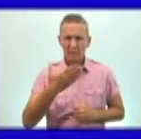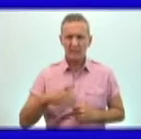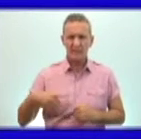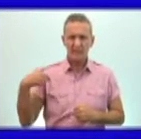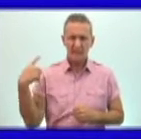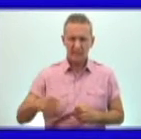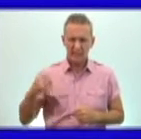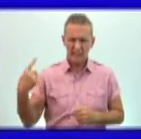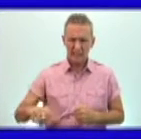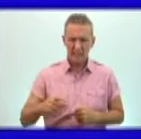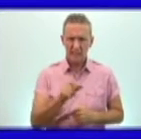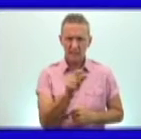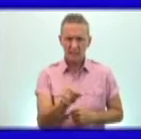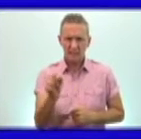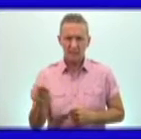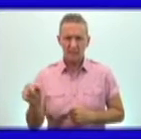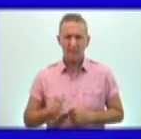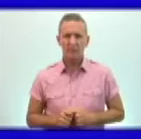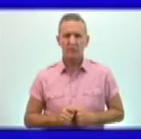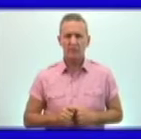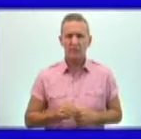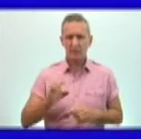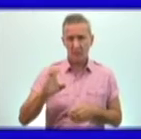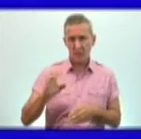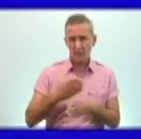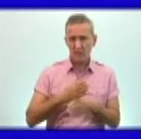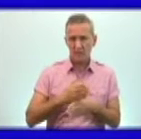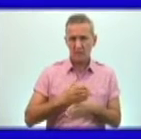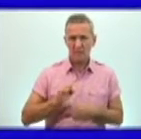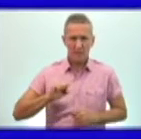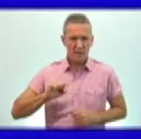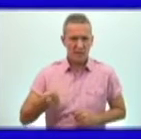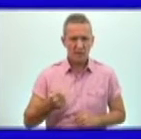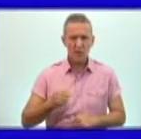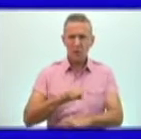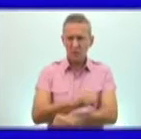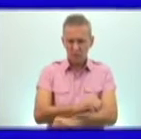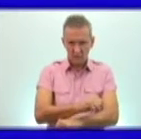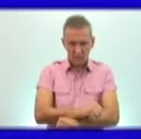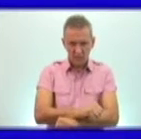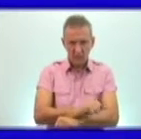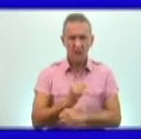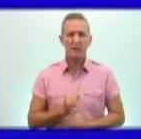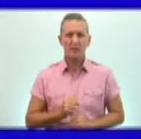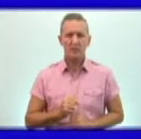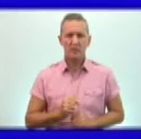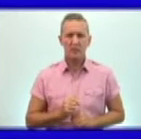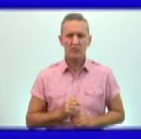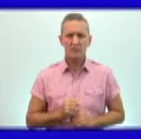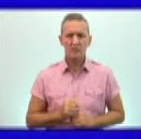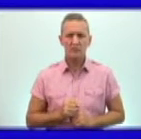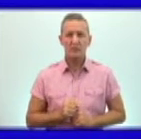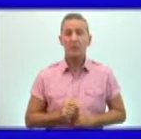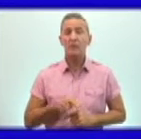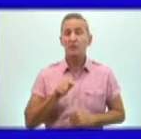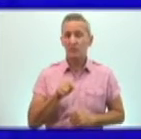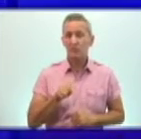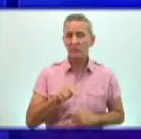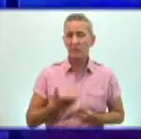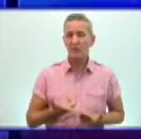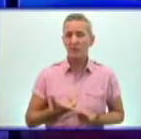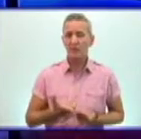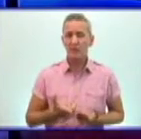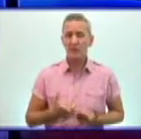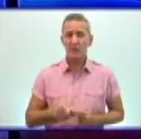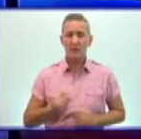la concepción del que domina frente al esclavo o frente al mancillado. Es la posición de